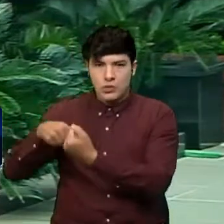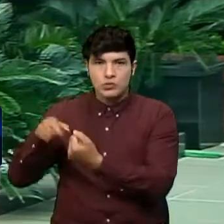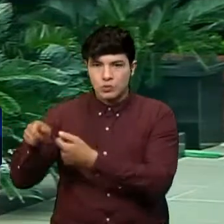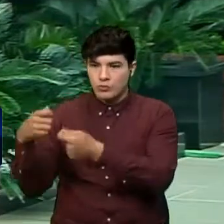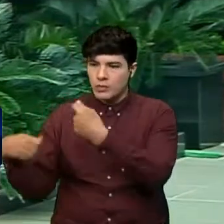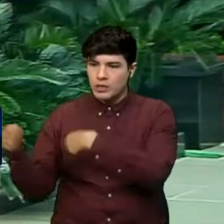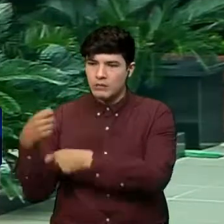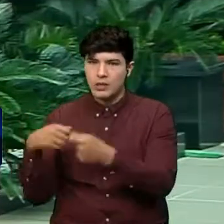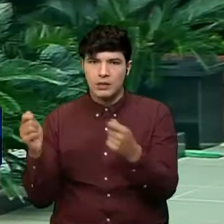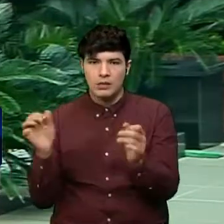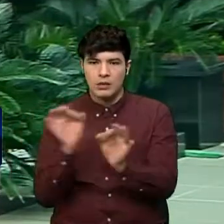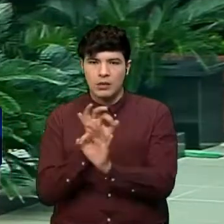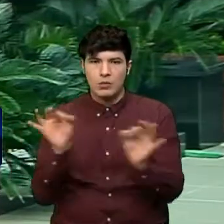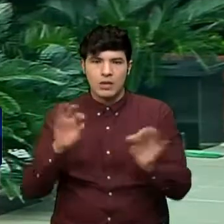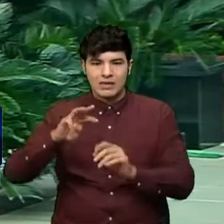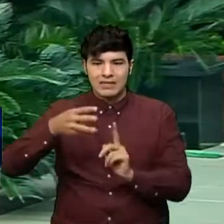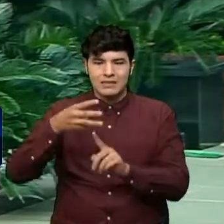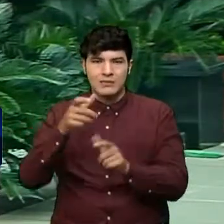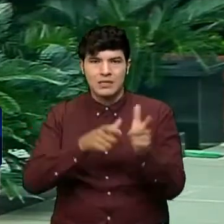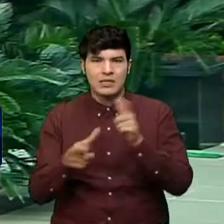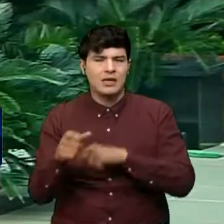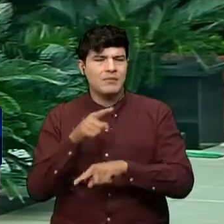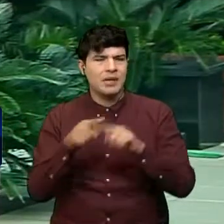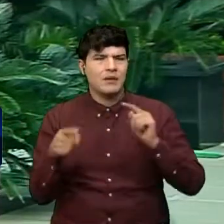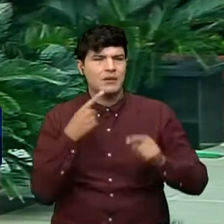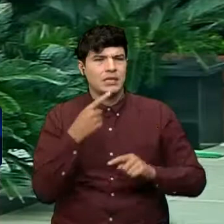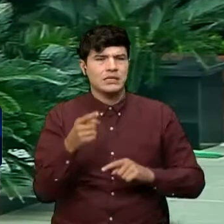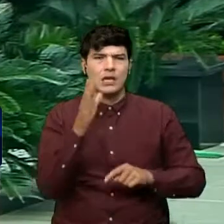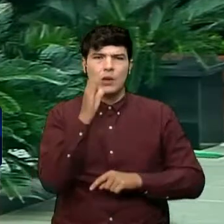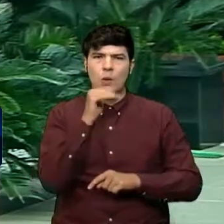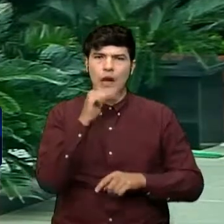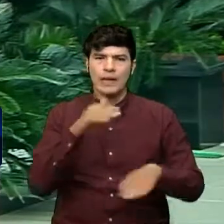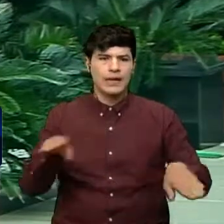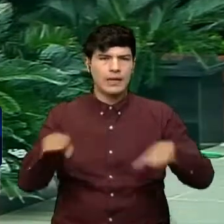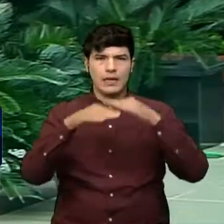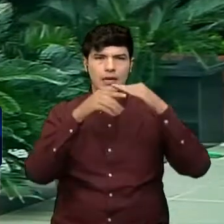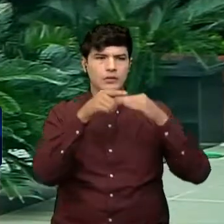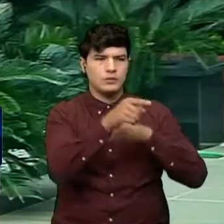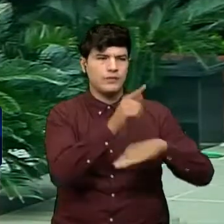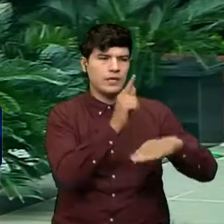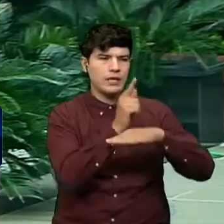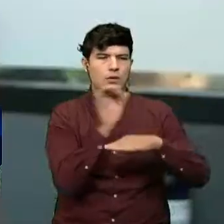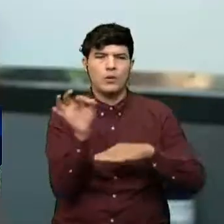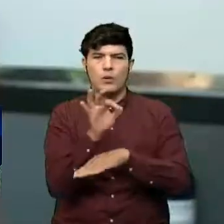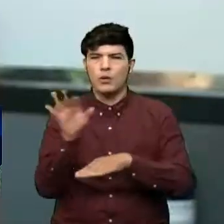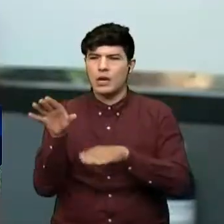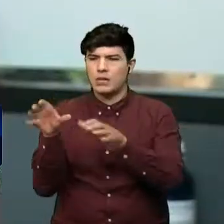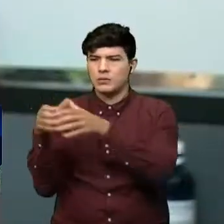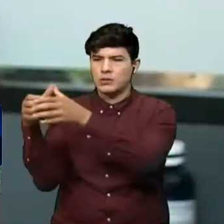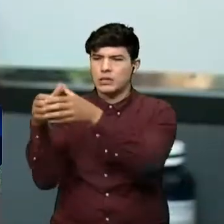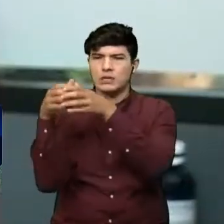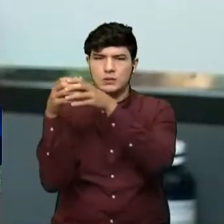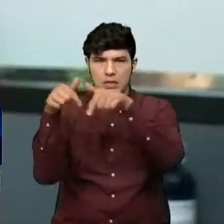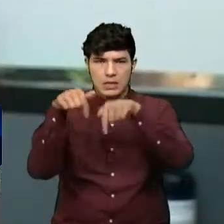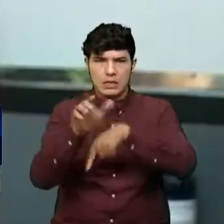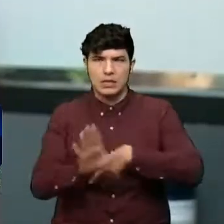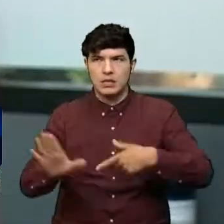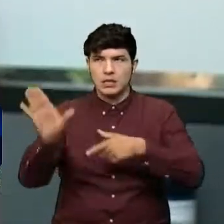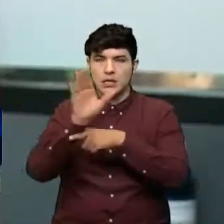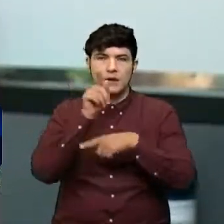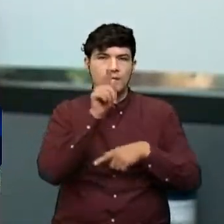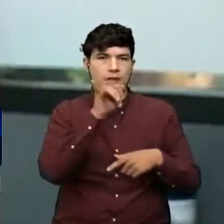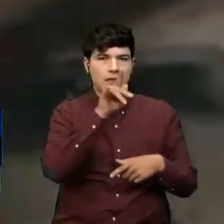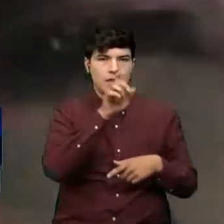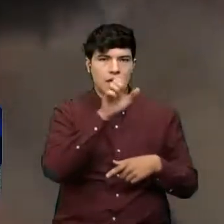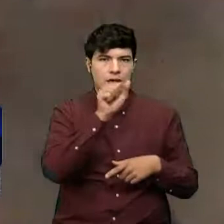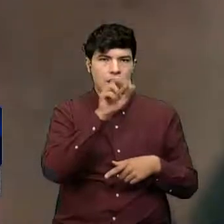los representantes de los arroceros dicen que no hay equidad entre la federación y las asociaciones en esta parte del departamento. Misael Flores, presidente de Fede